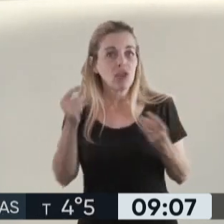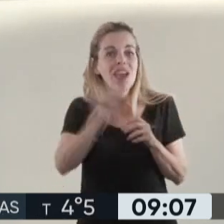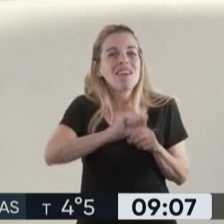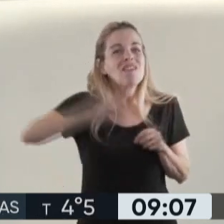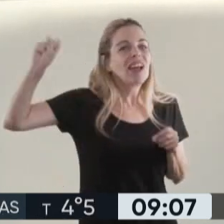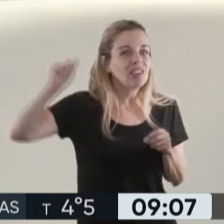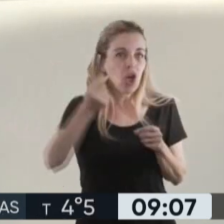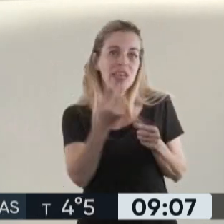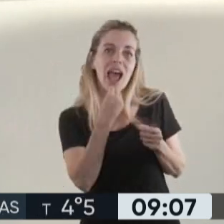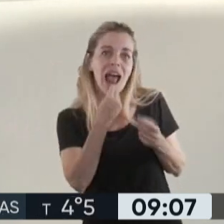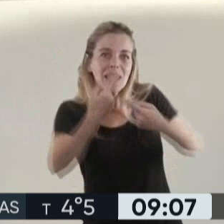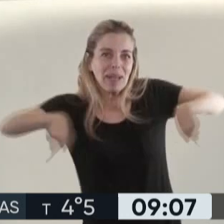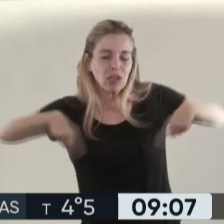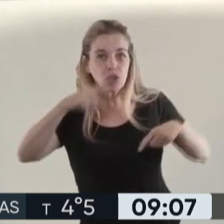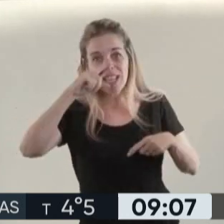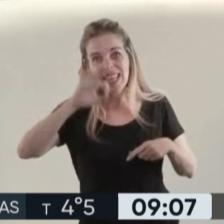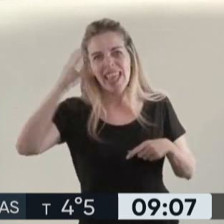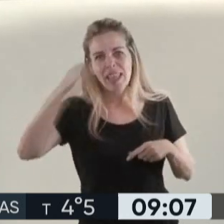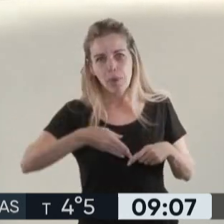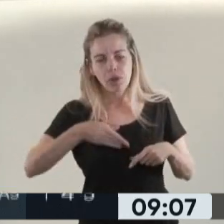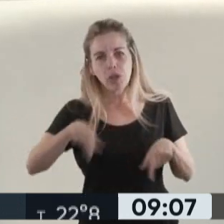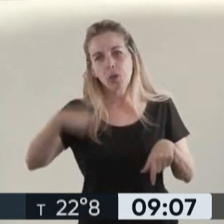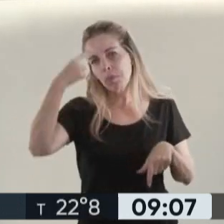del 70%. ¿El gobierno piensa aplicar